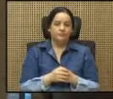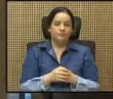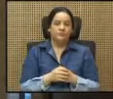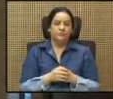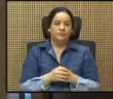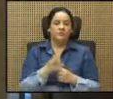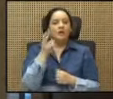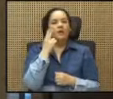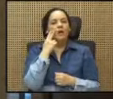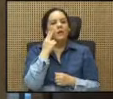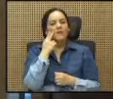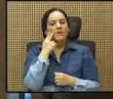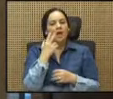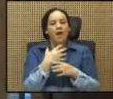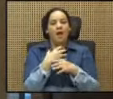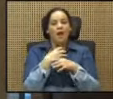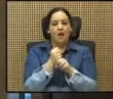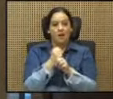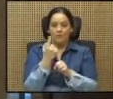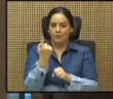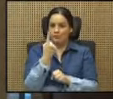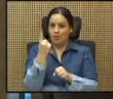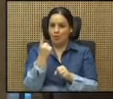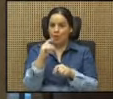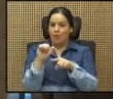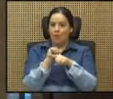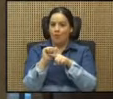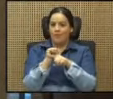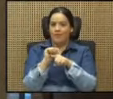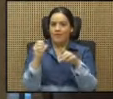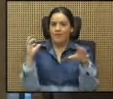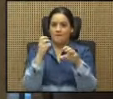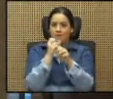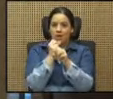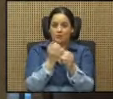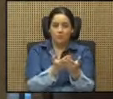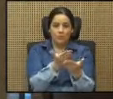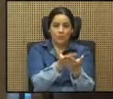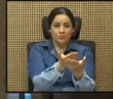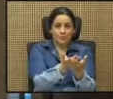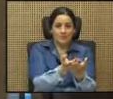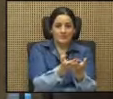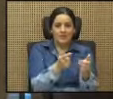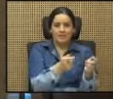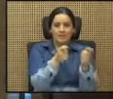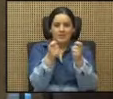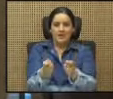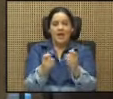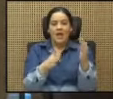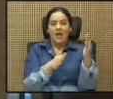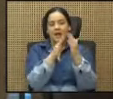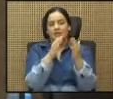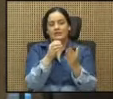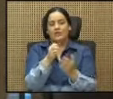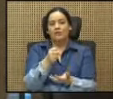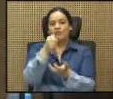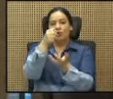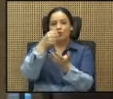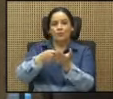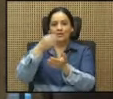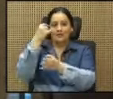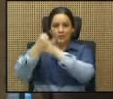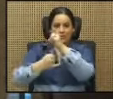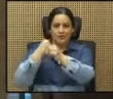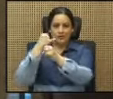A ver, hagamos solo un repaso de las propuestas que se presentaron ante este organismo internacional. Las